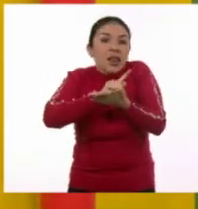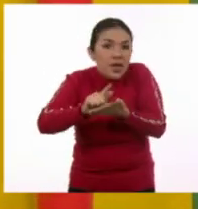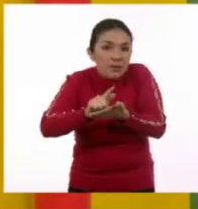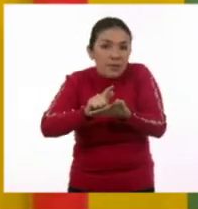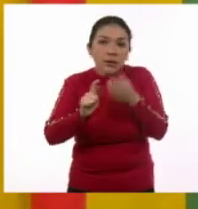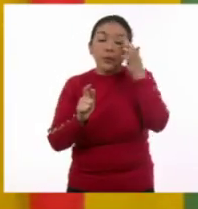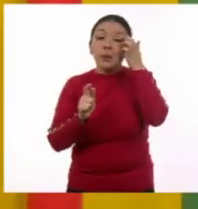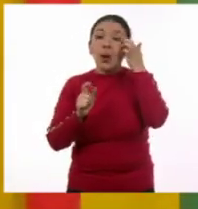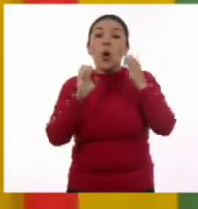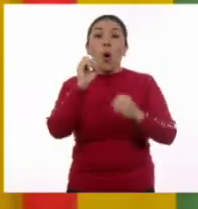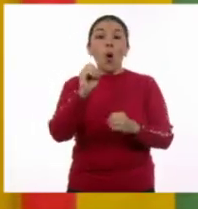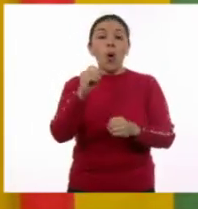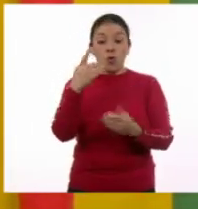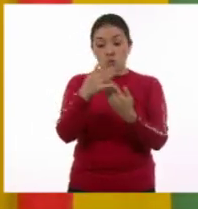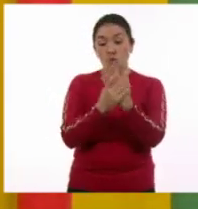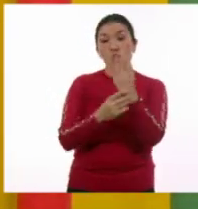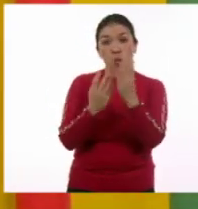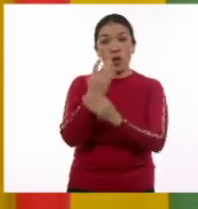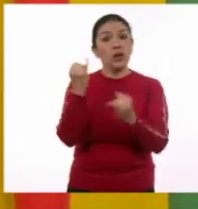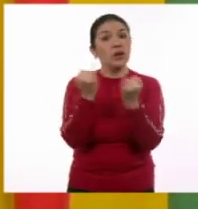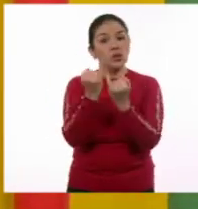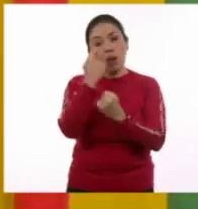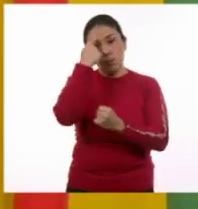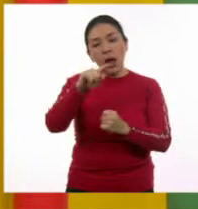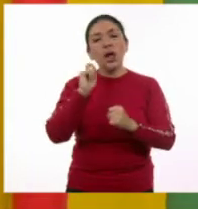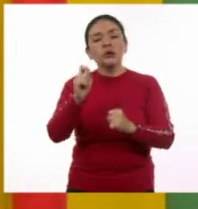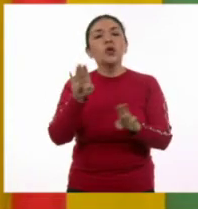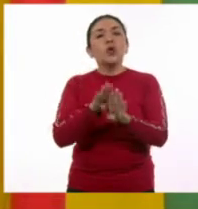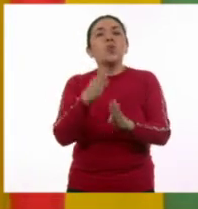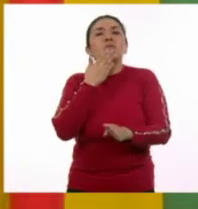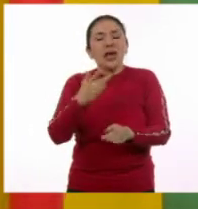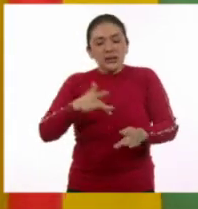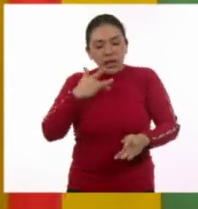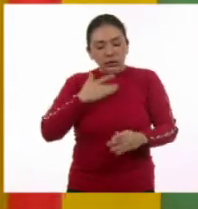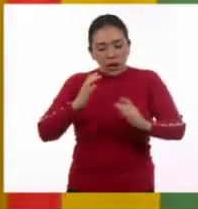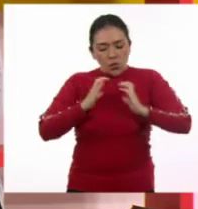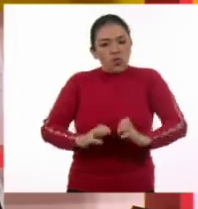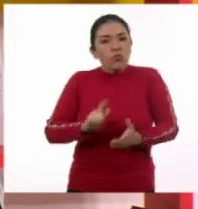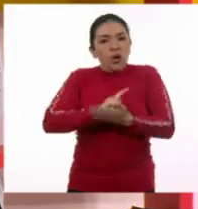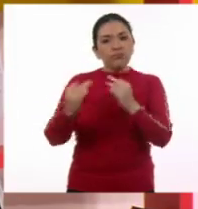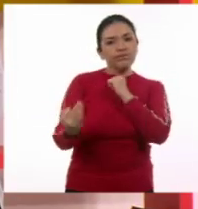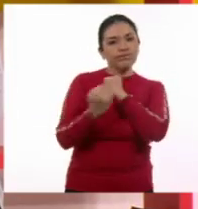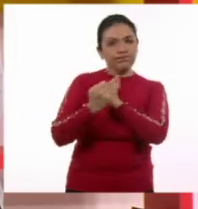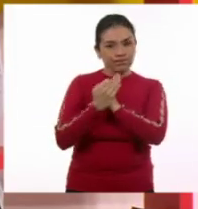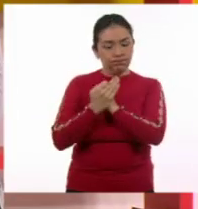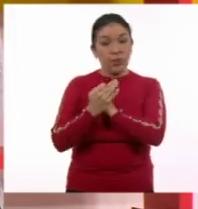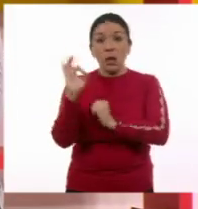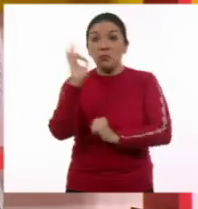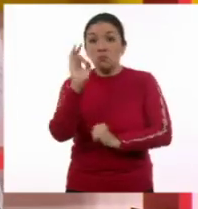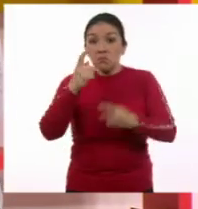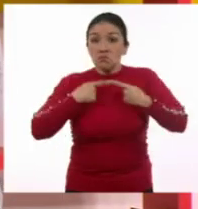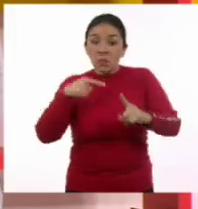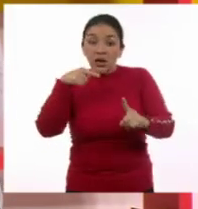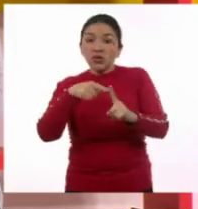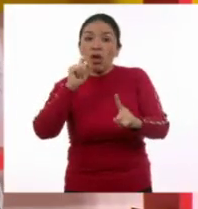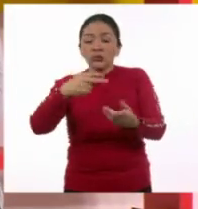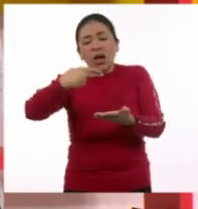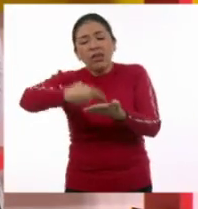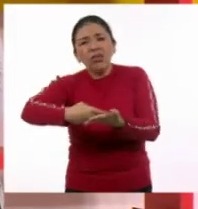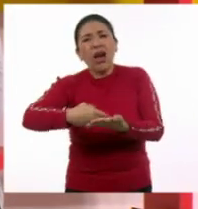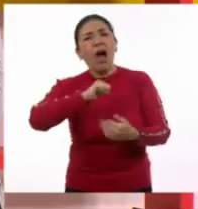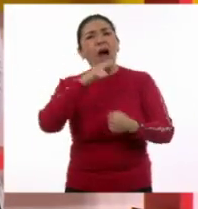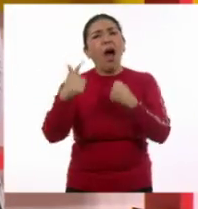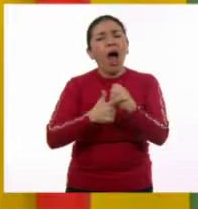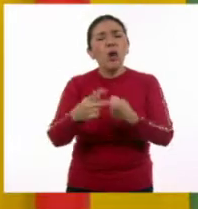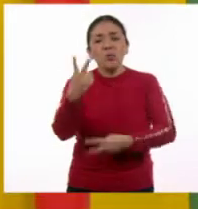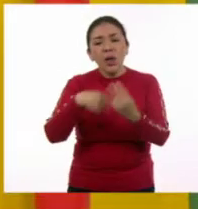caso nuestros guantes que igual mantienen una buena higiene e igual si el paciente llegar a tener algún